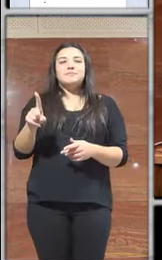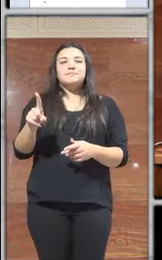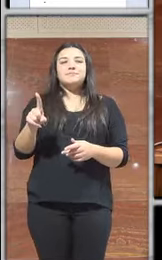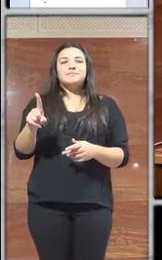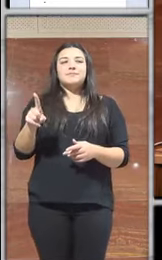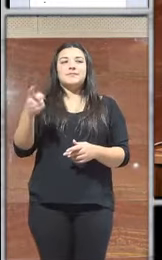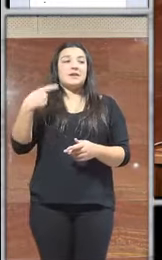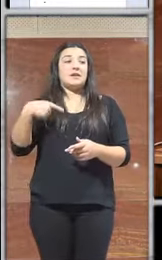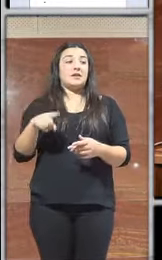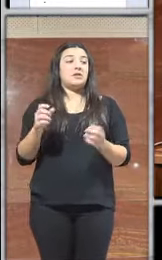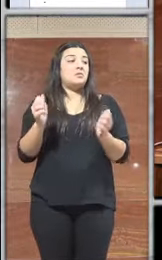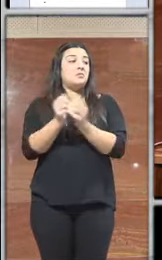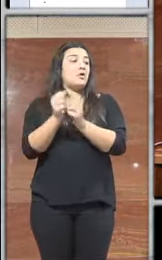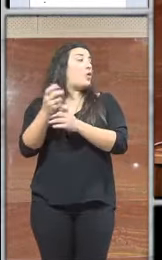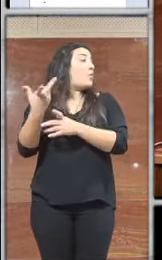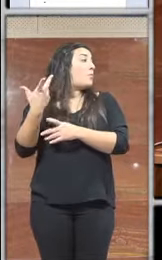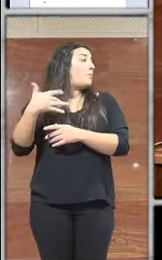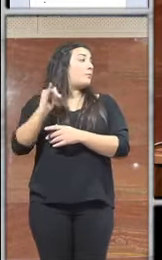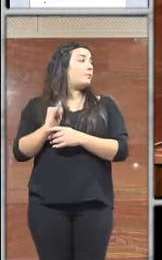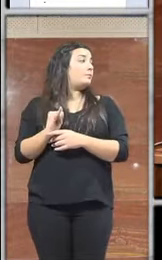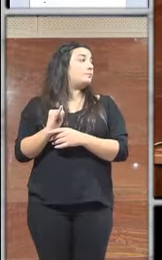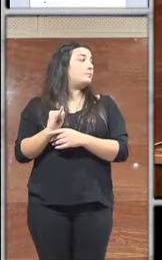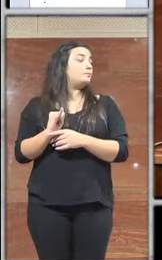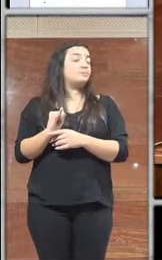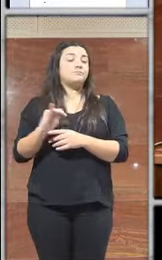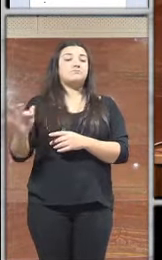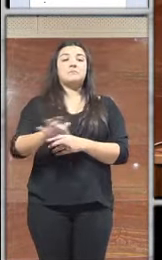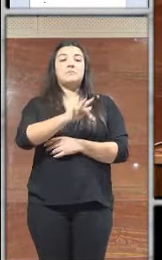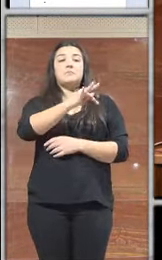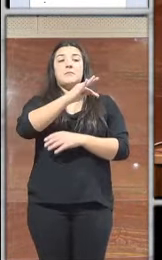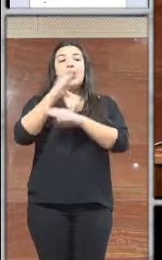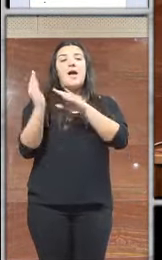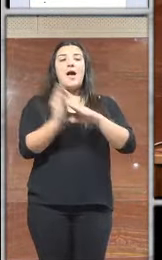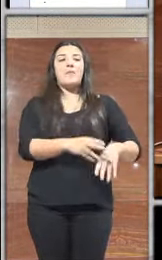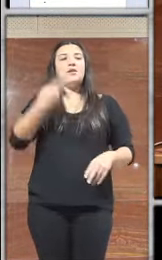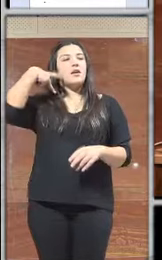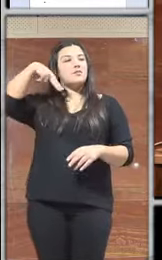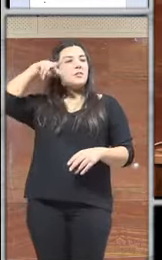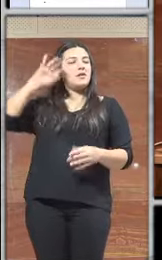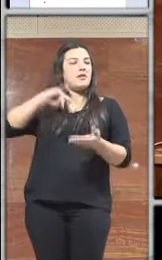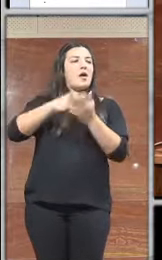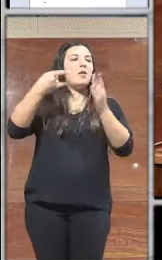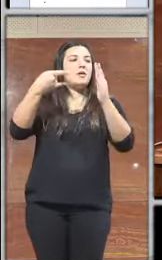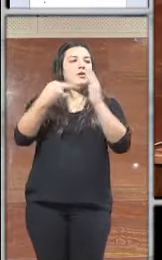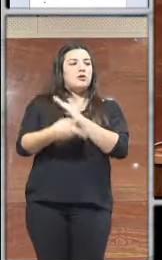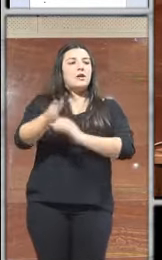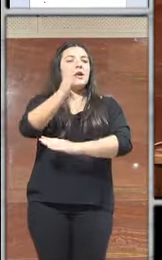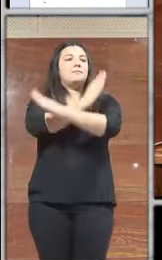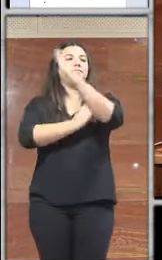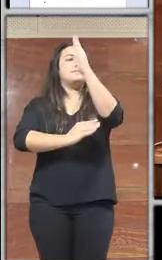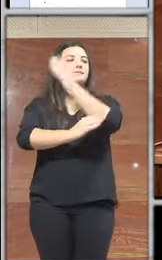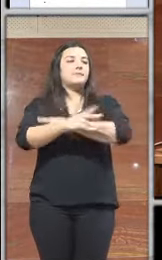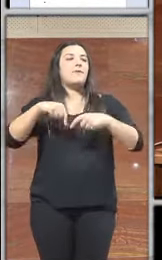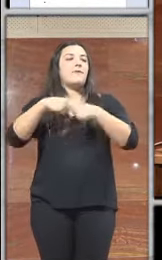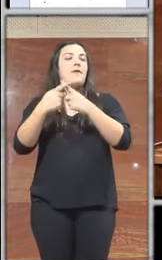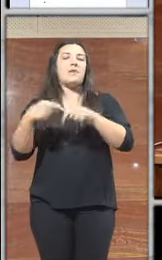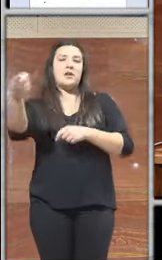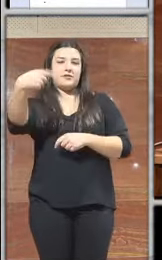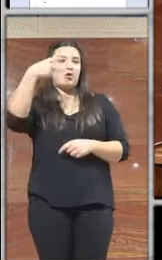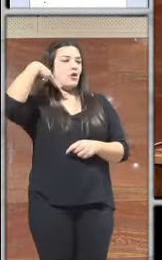prótesis que es lo que más aparenta y aparte tienen muchísima experiencia en metodología participativa de personas con discapacidades y sus familias